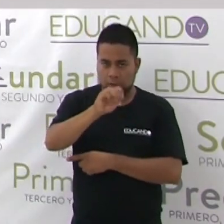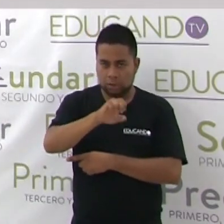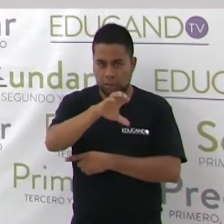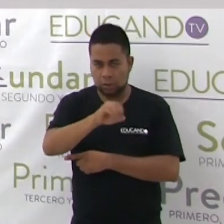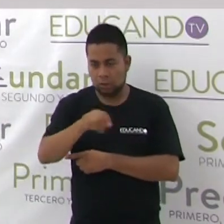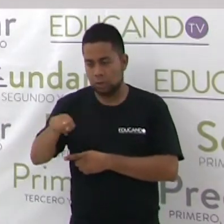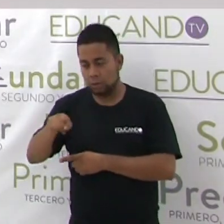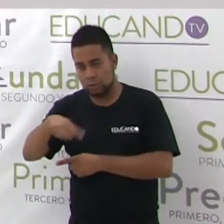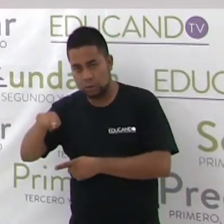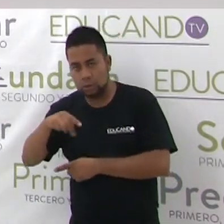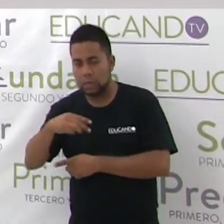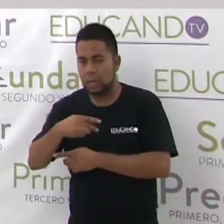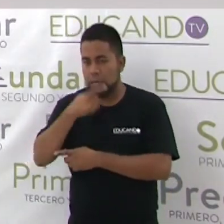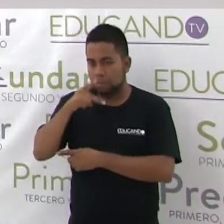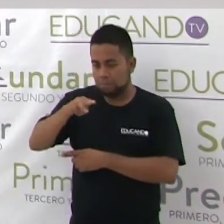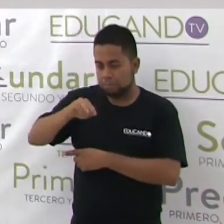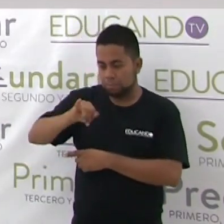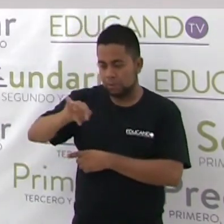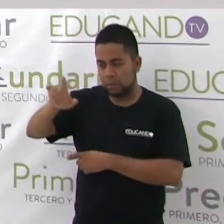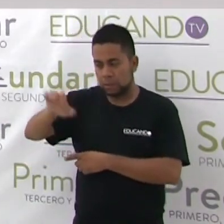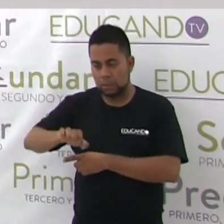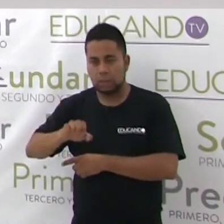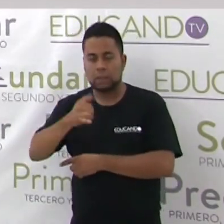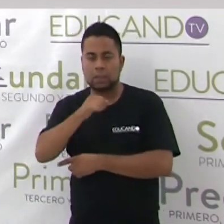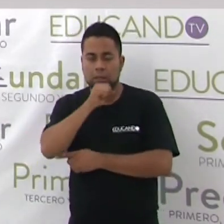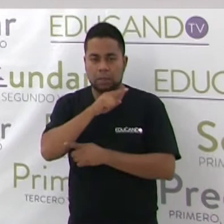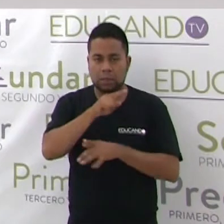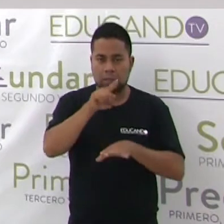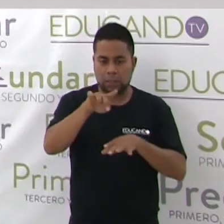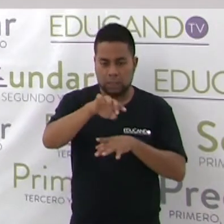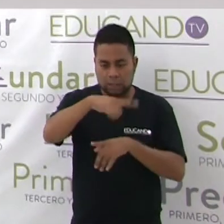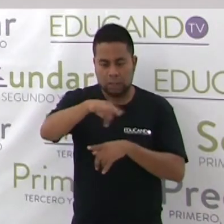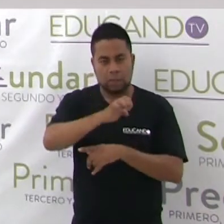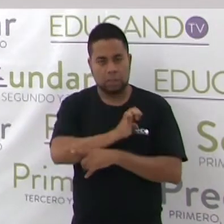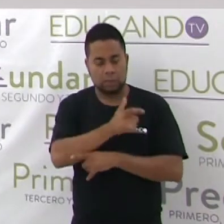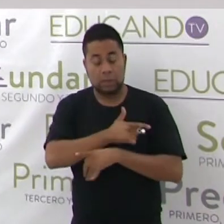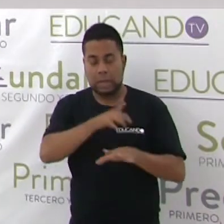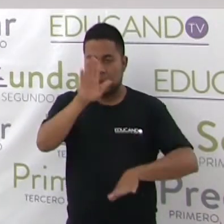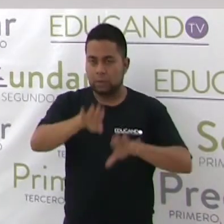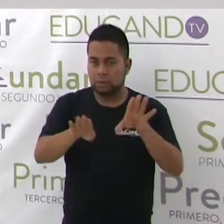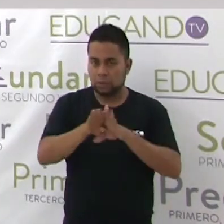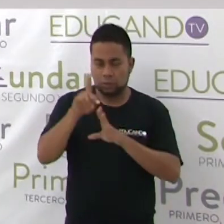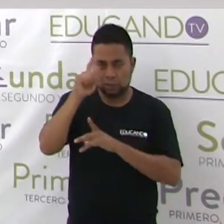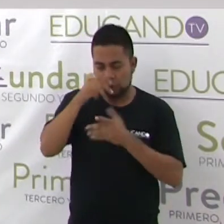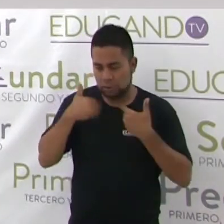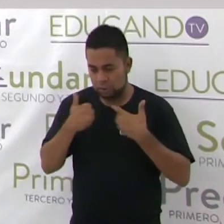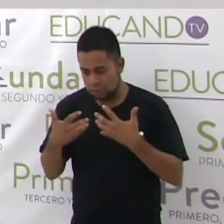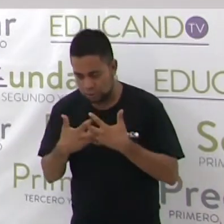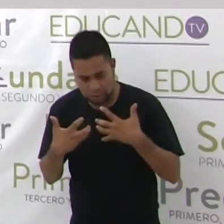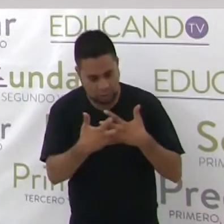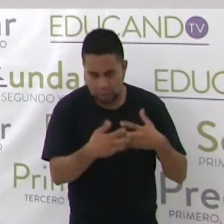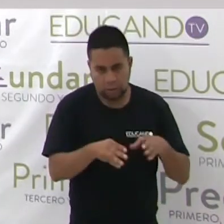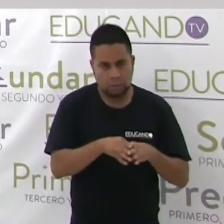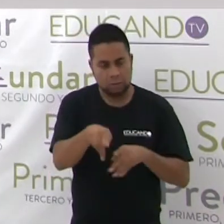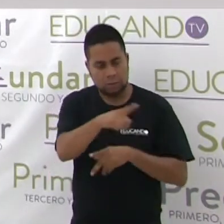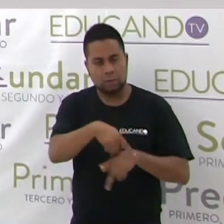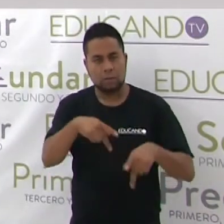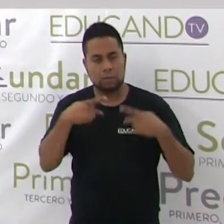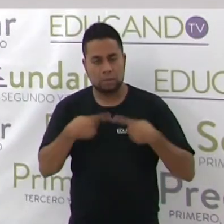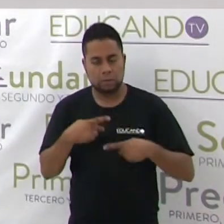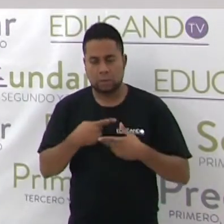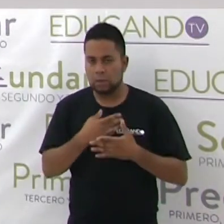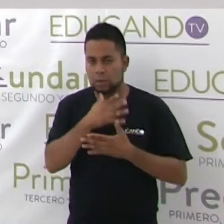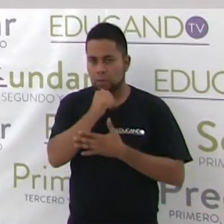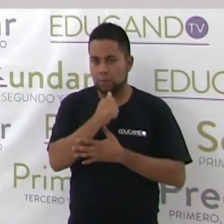hablaban mije y hablábamos español. A veces sí era un poquito complicado entendernos, principalmente con aquellos chicos que